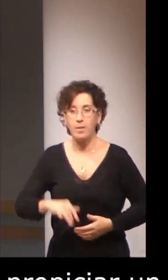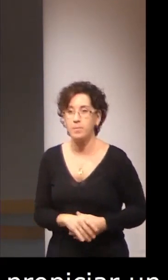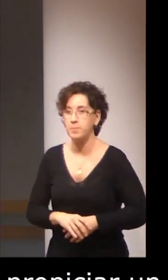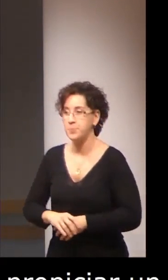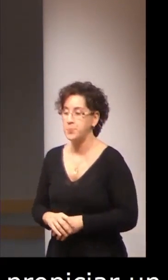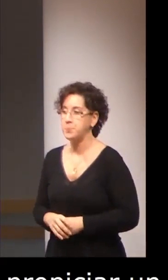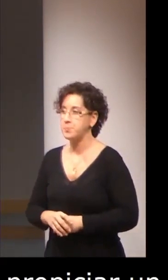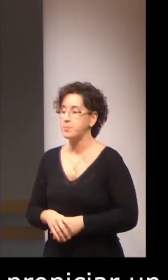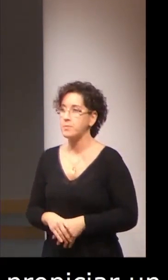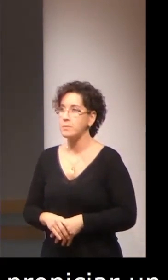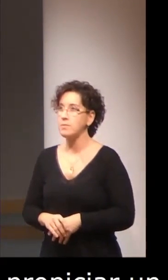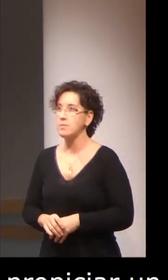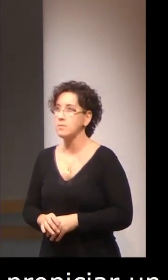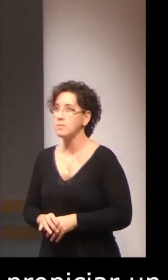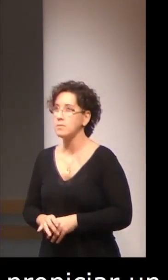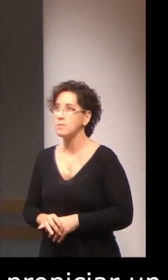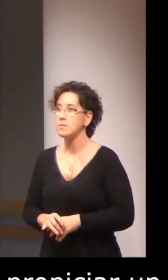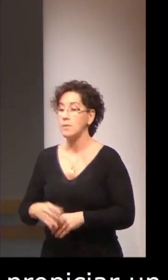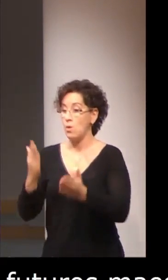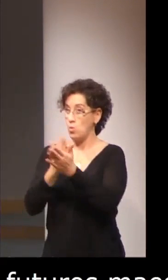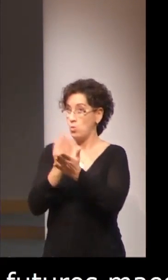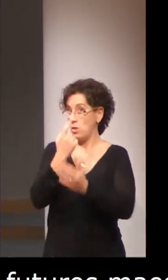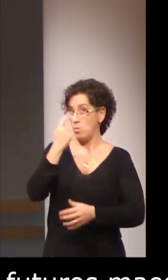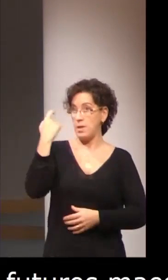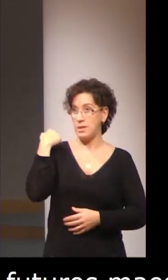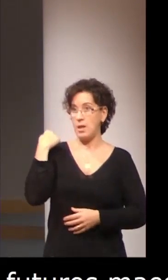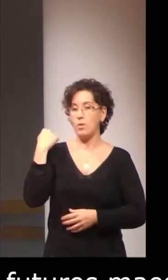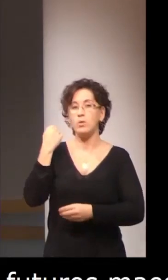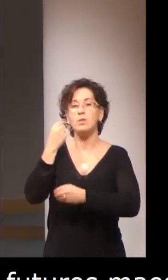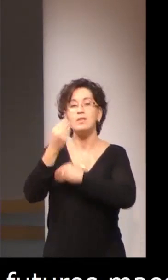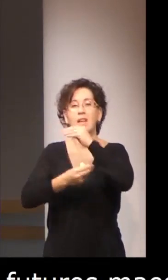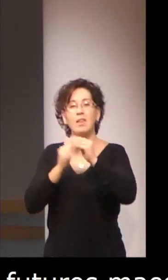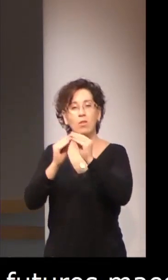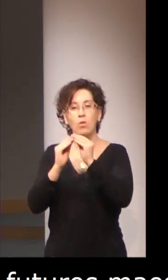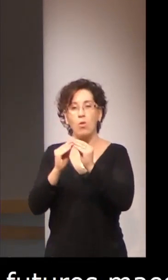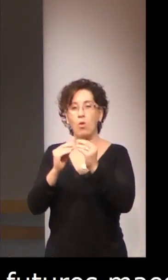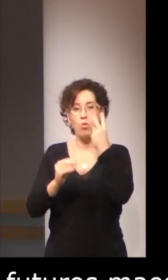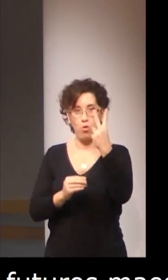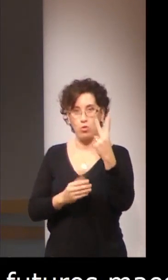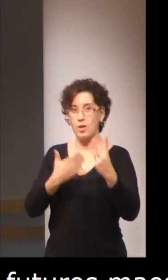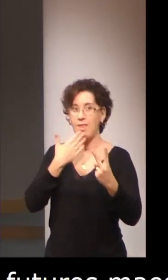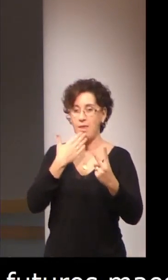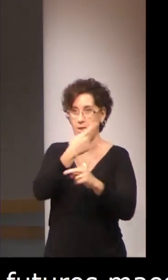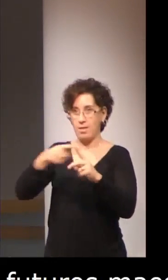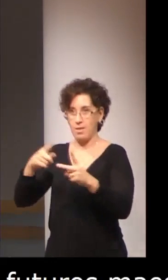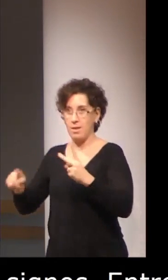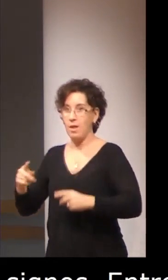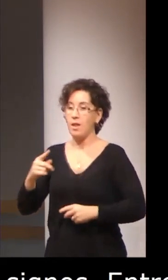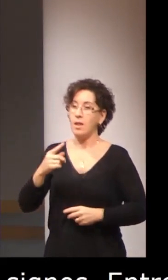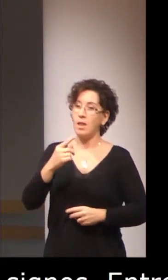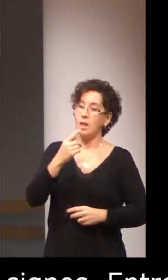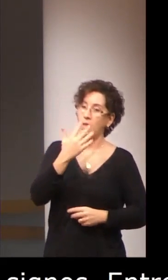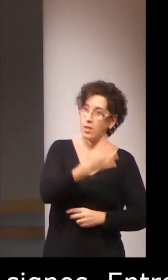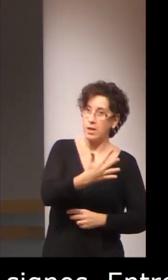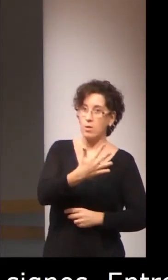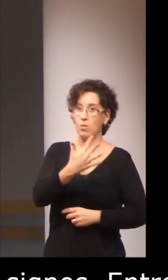eh entre otras actividades el curso pasado se hizo un diseño para dos edades para 5 y 3 años que incluía la lengua de